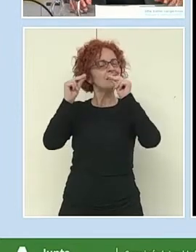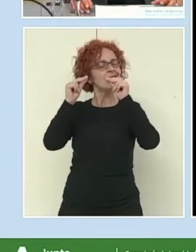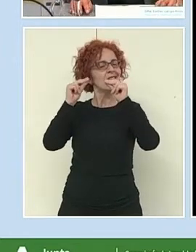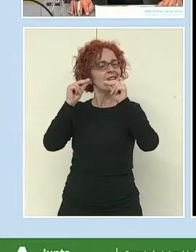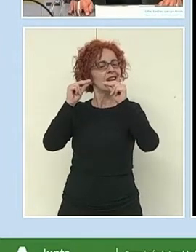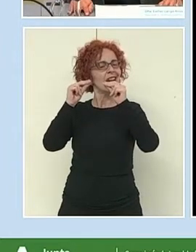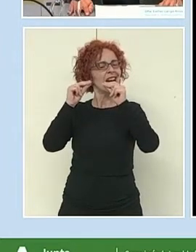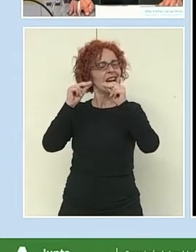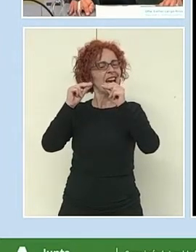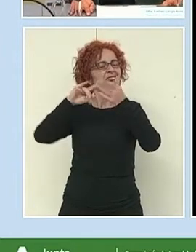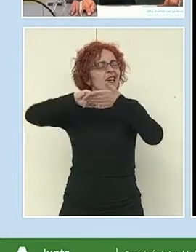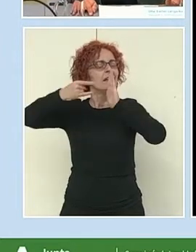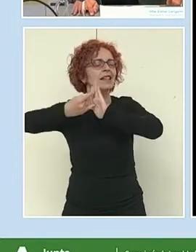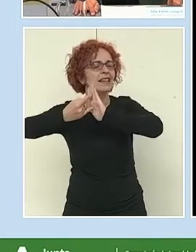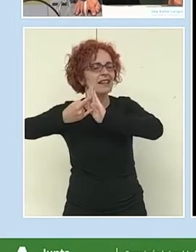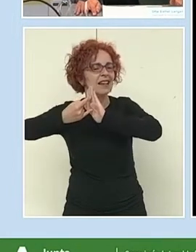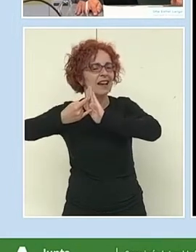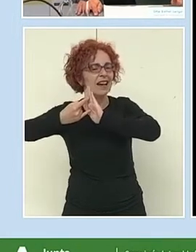técnica.